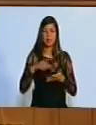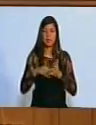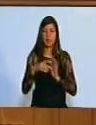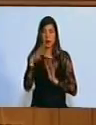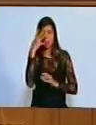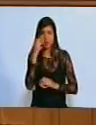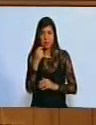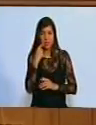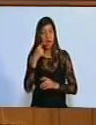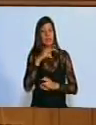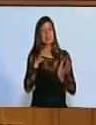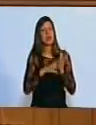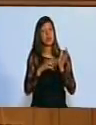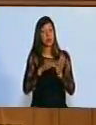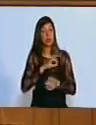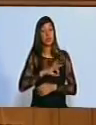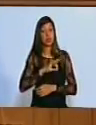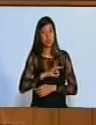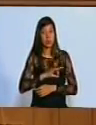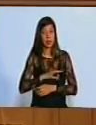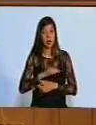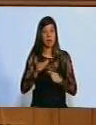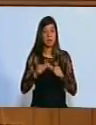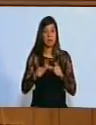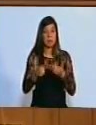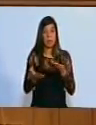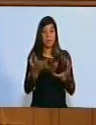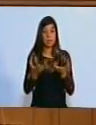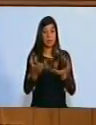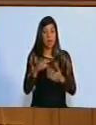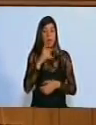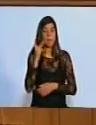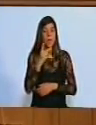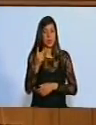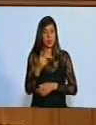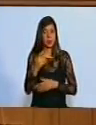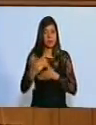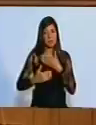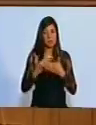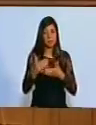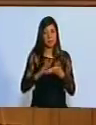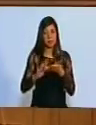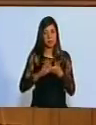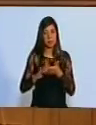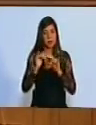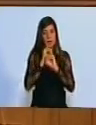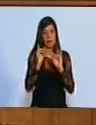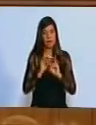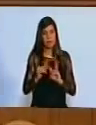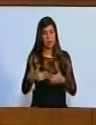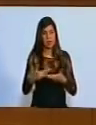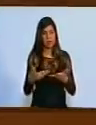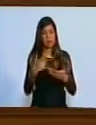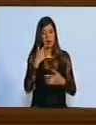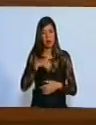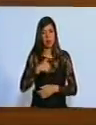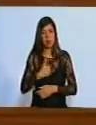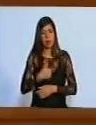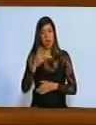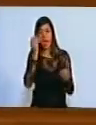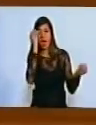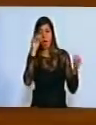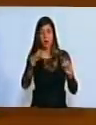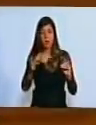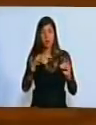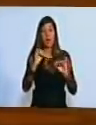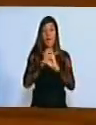la seguridad social y la estabilidad política son consecuencias de la mayor suma de felicidad posible, estaremos de acuerdo con el hecho de que